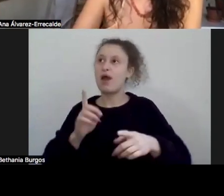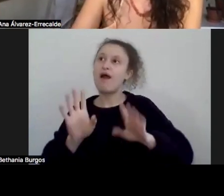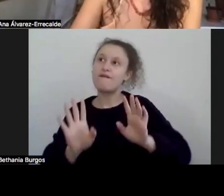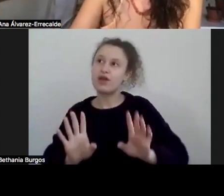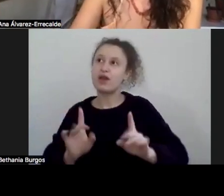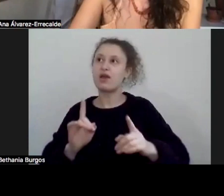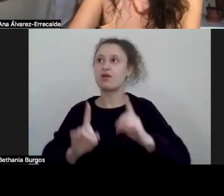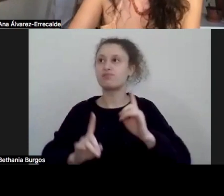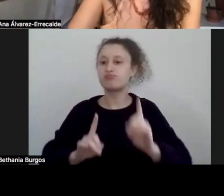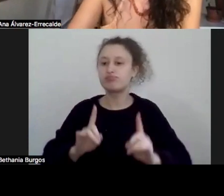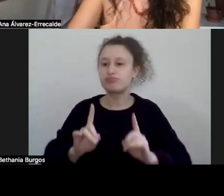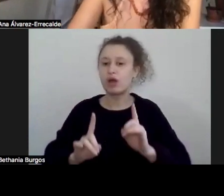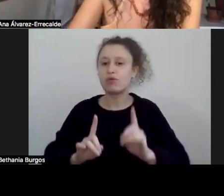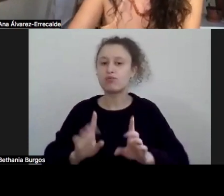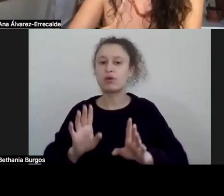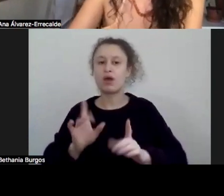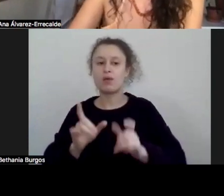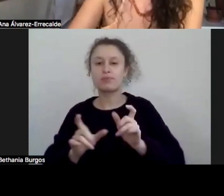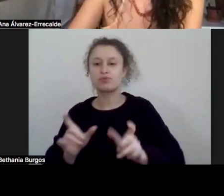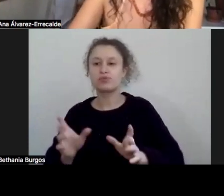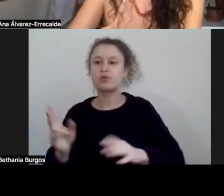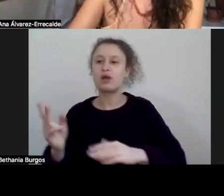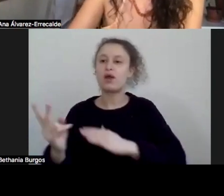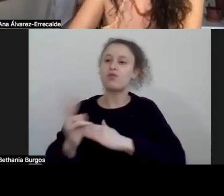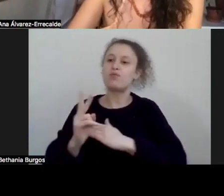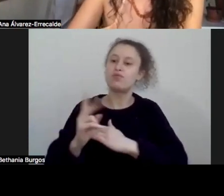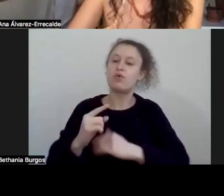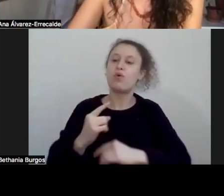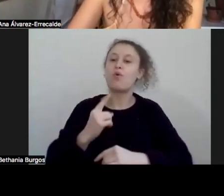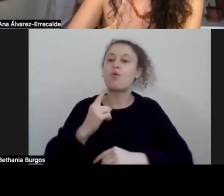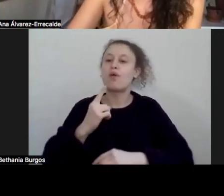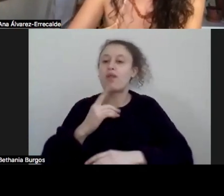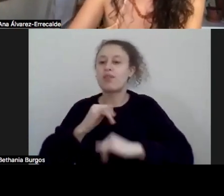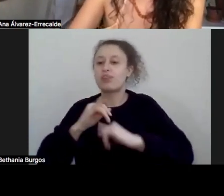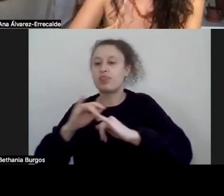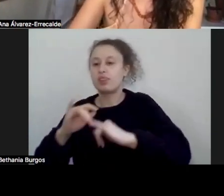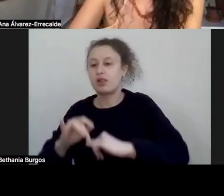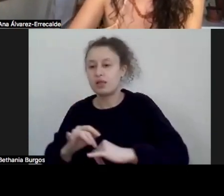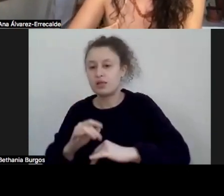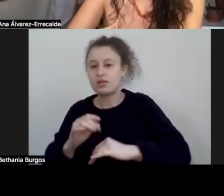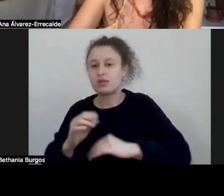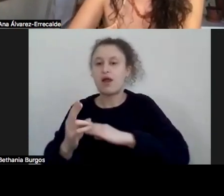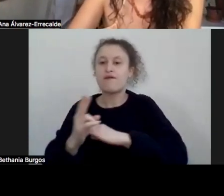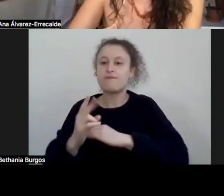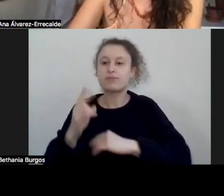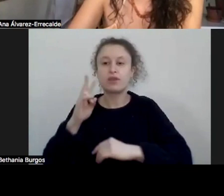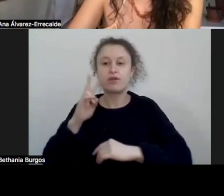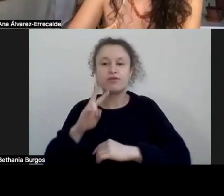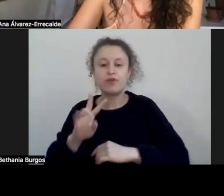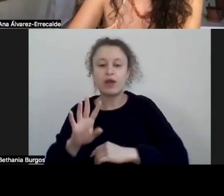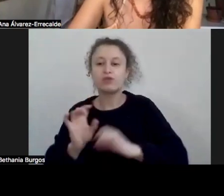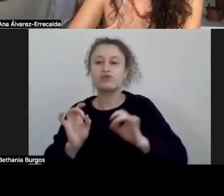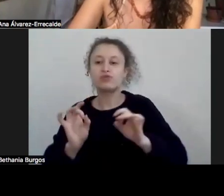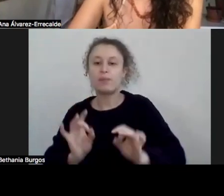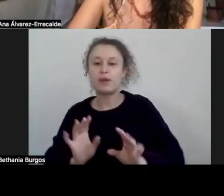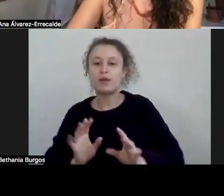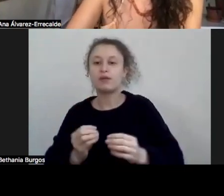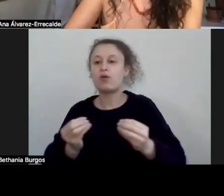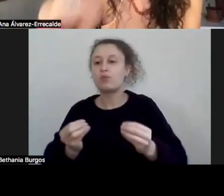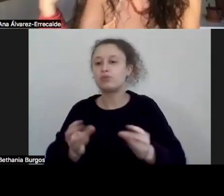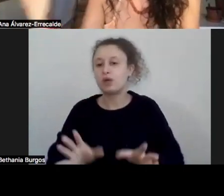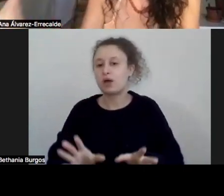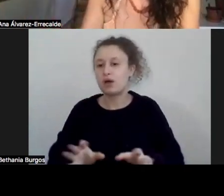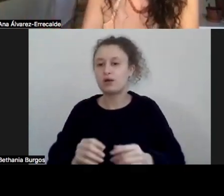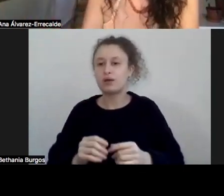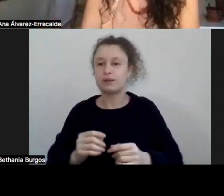soledad al menos hasta que pudieran ayudarla a acceder a la vida en una residencia, ¿no?